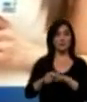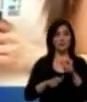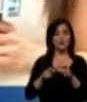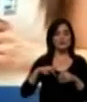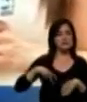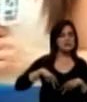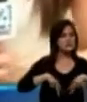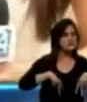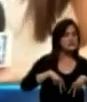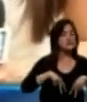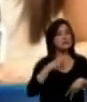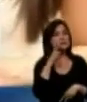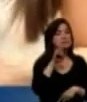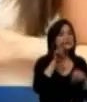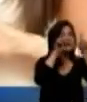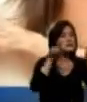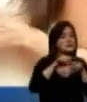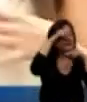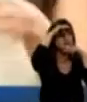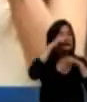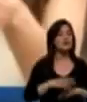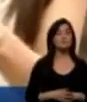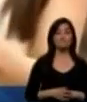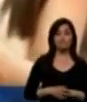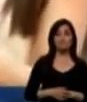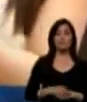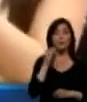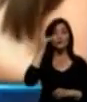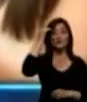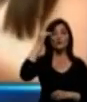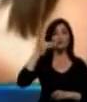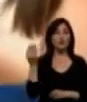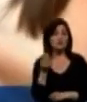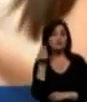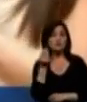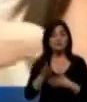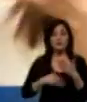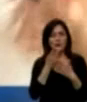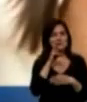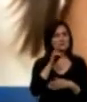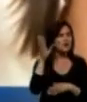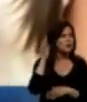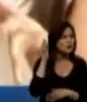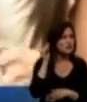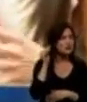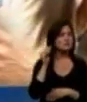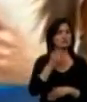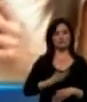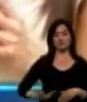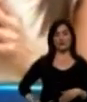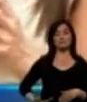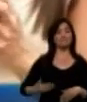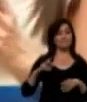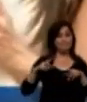paso acelerado de los ciudadanos en pleno centro de Guayaquil. Desde los más adultos hasta los más jóvenes, querían escuchar al presidente